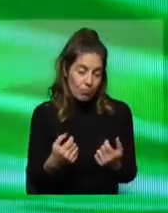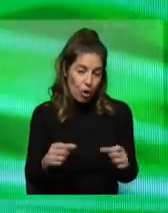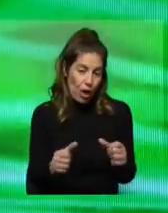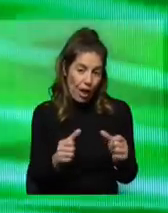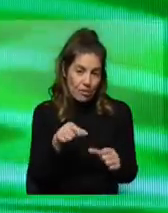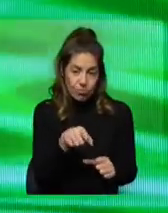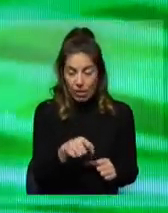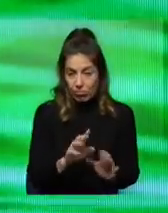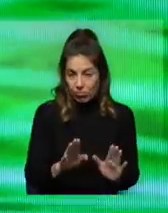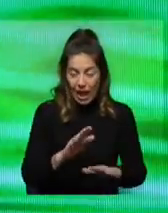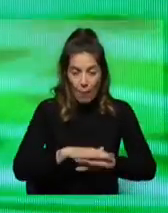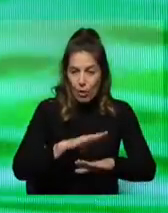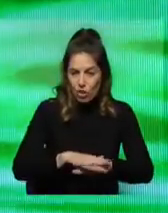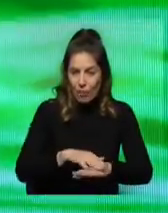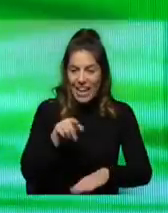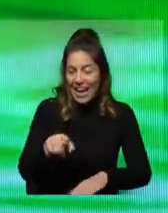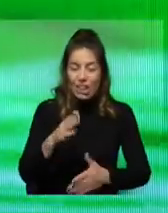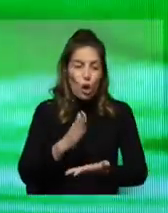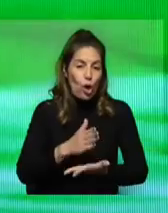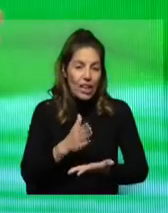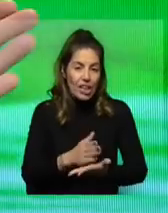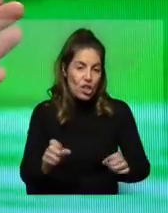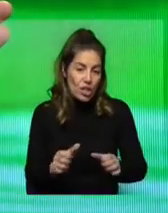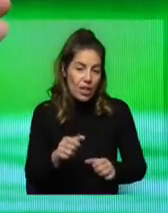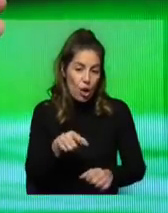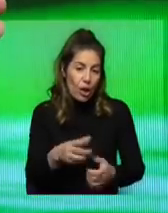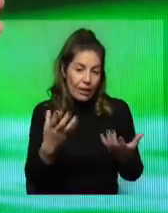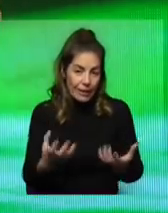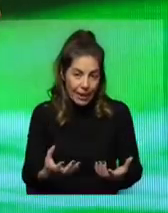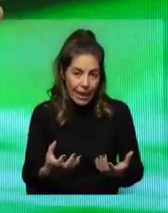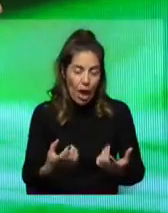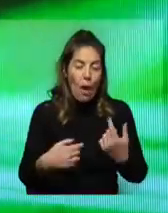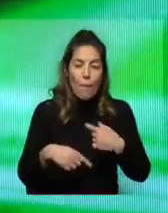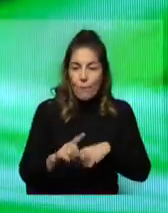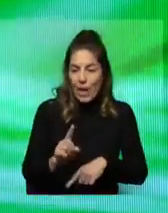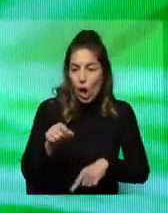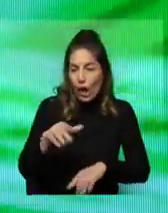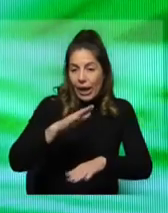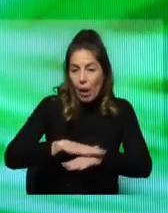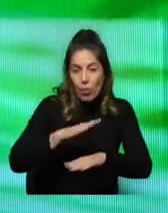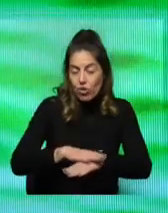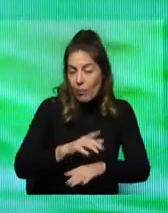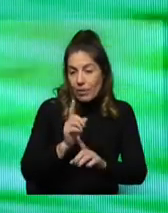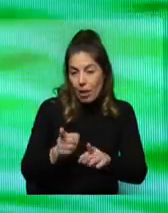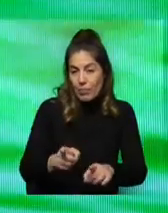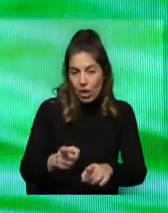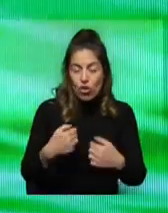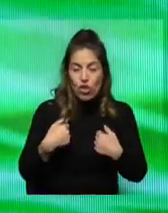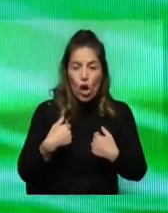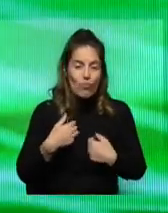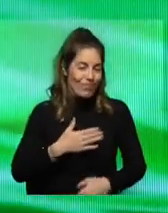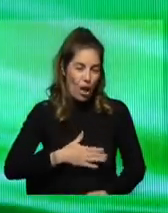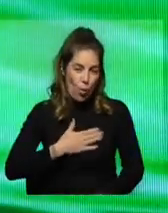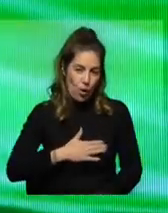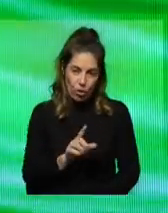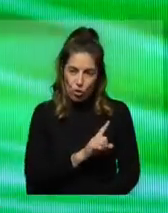el senador tiene todo el derecho del mundo de hacer lo que hace Bueno pero será responsable de lo mismo No yo no comparto no